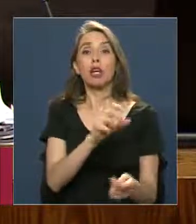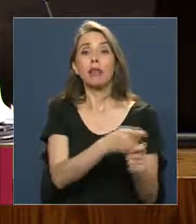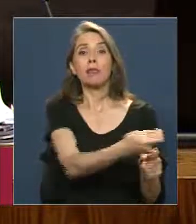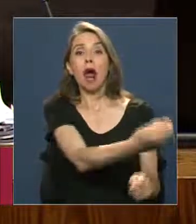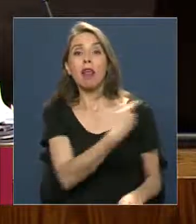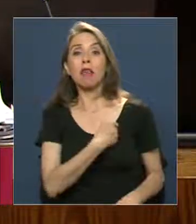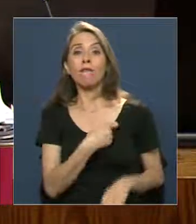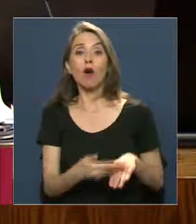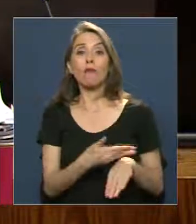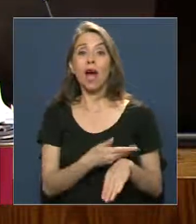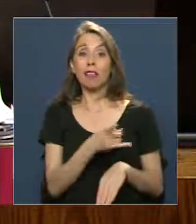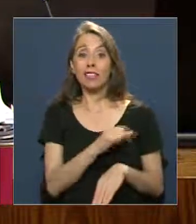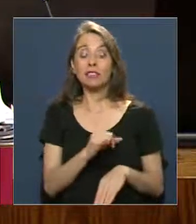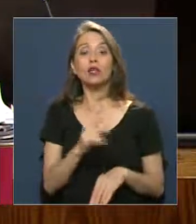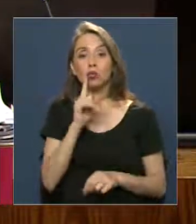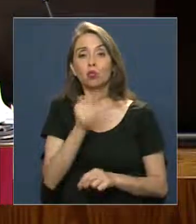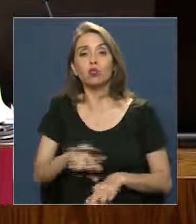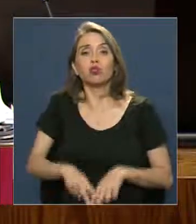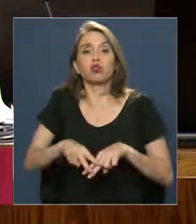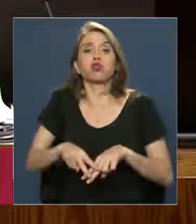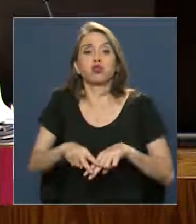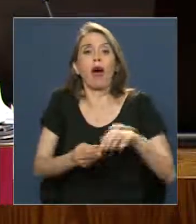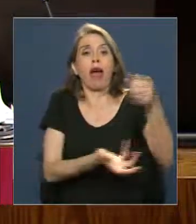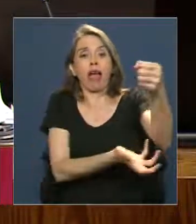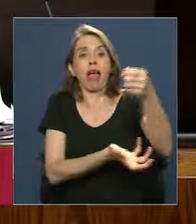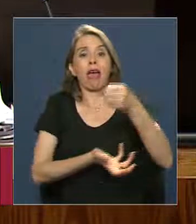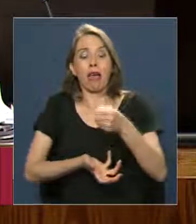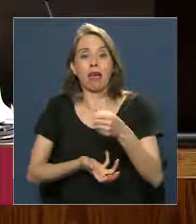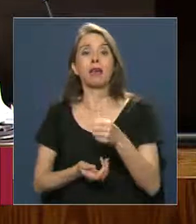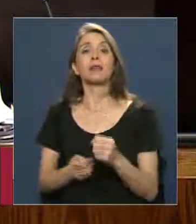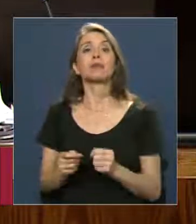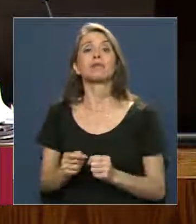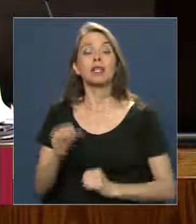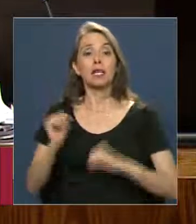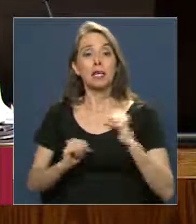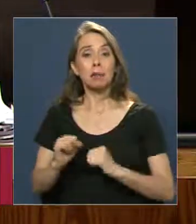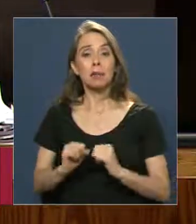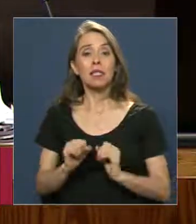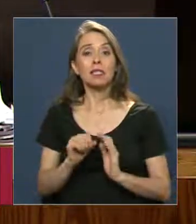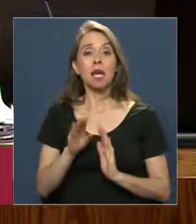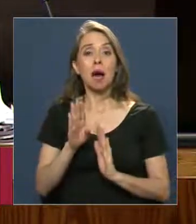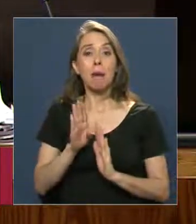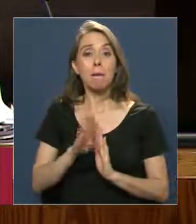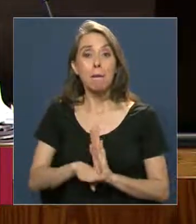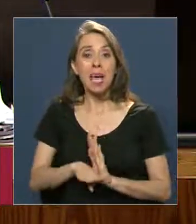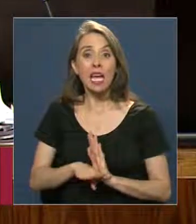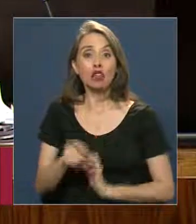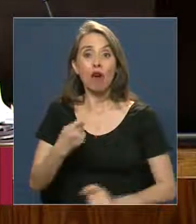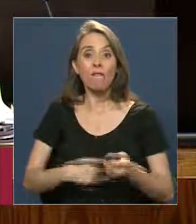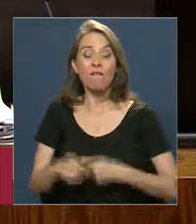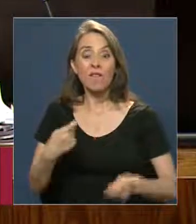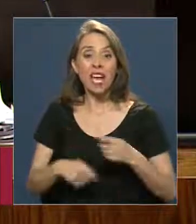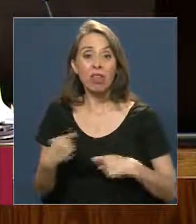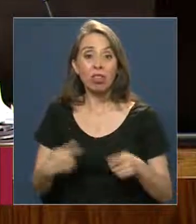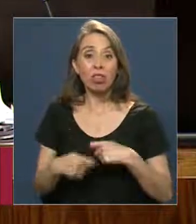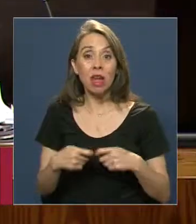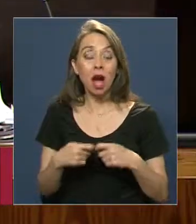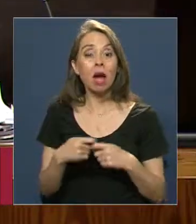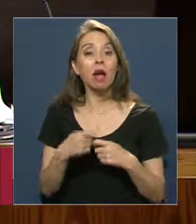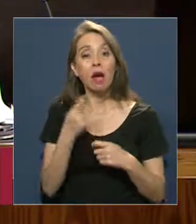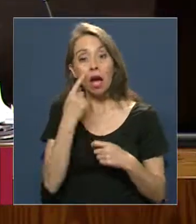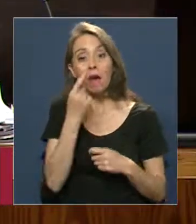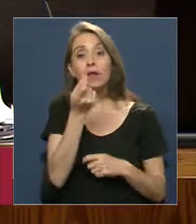efectos prácticos es que estas empresas que hayan tenido menores ventas, y habrá que ver el porcentaje correspondiente para ver